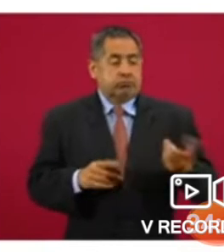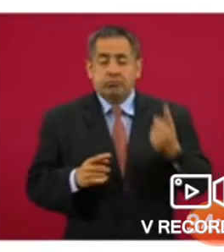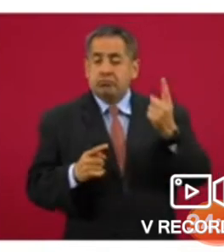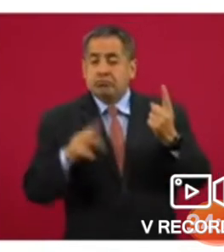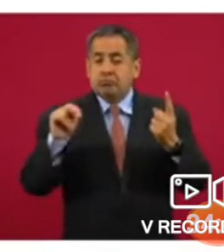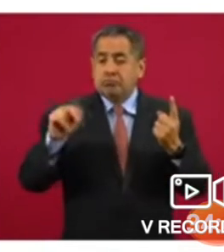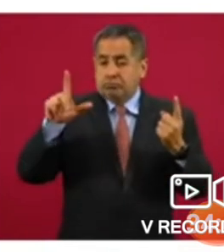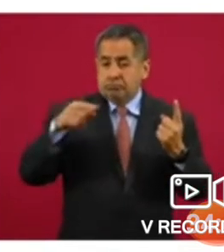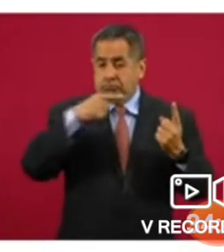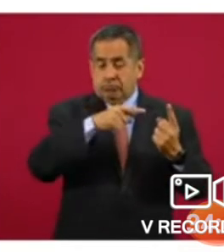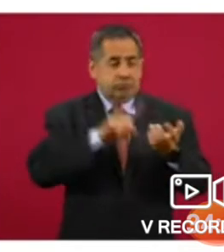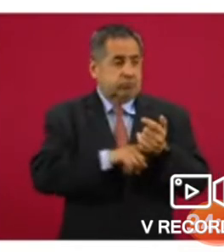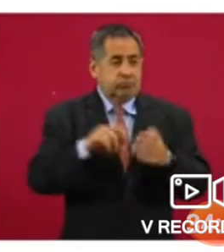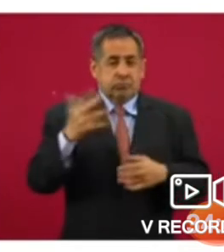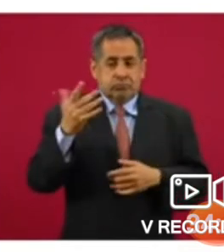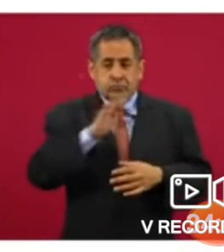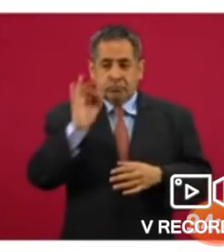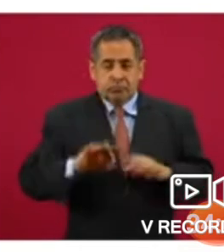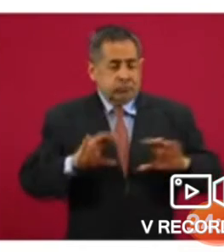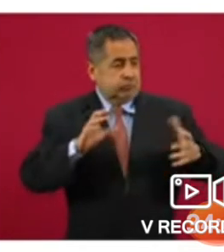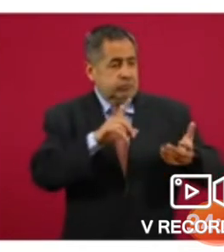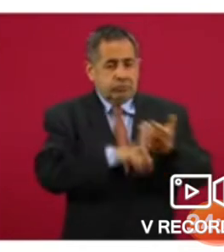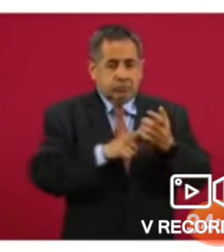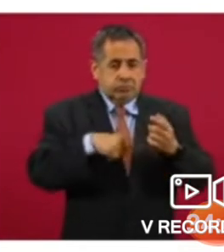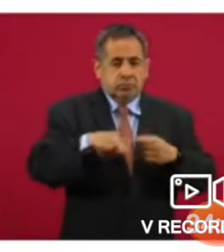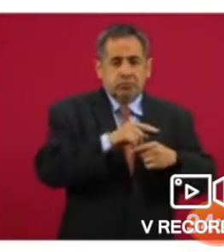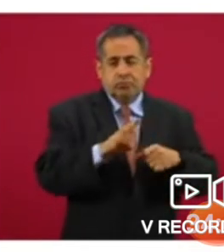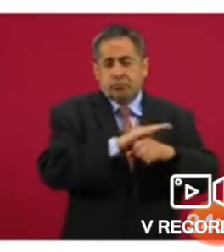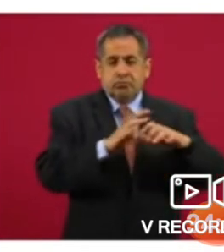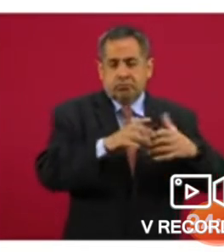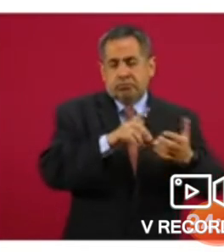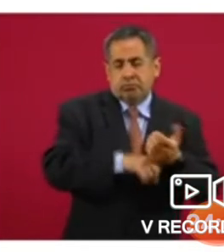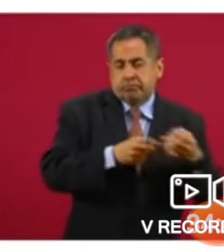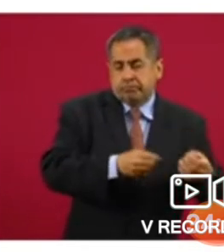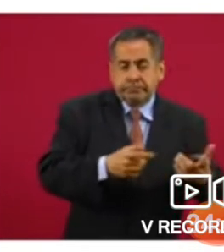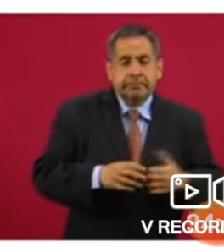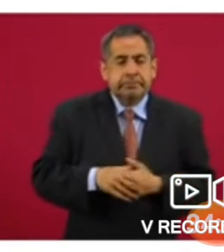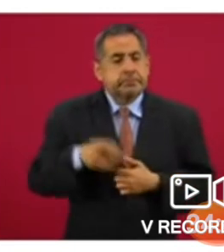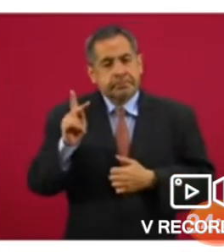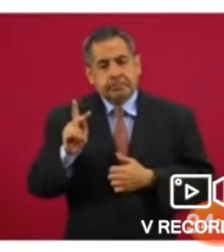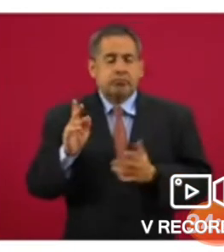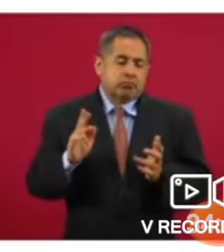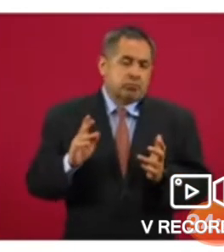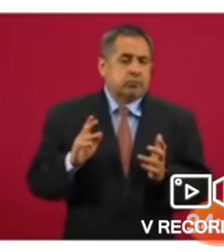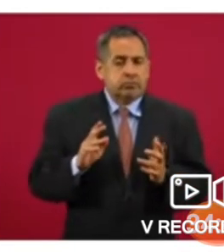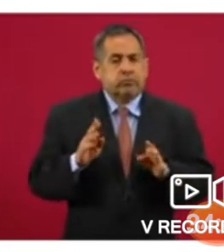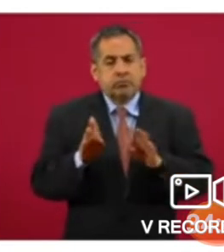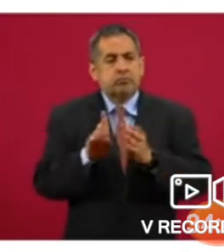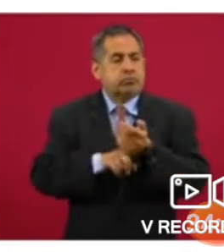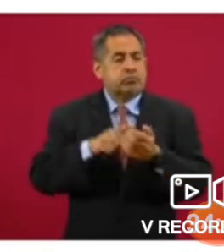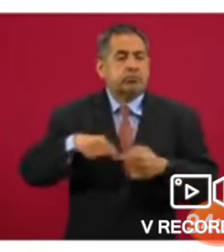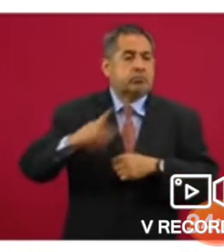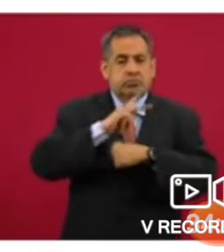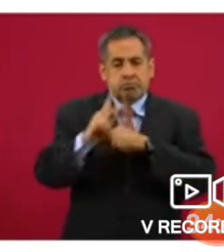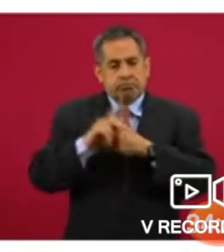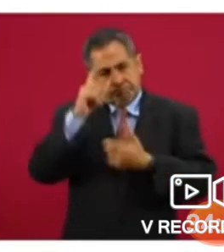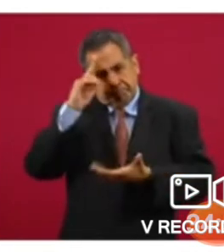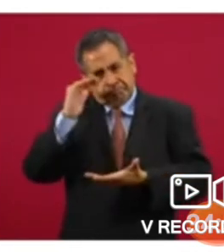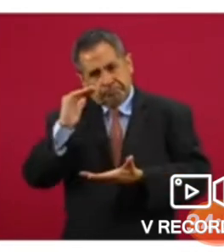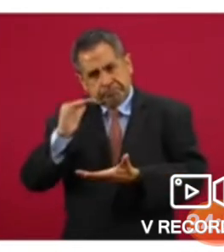en más del 50% de sus camas COVID ocupadas, pero en general el resto del país va a la